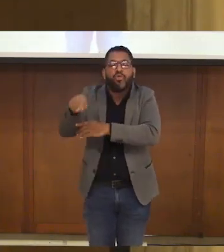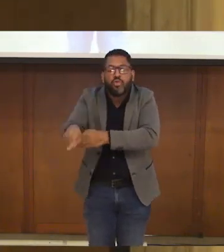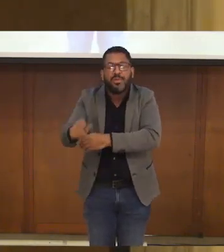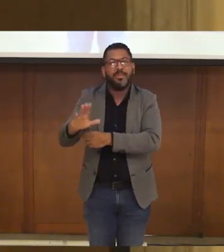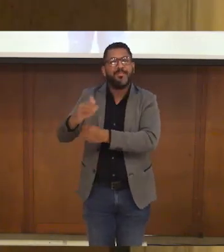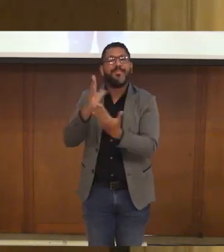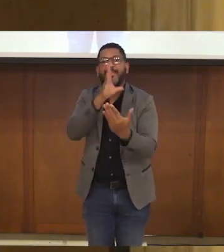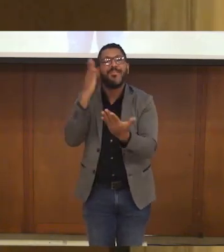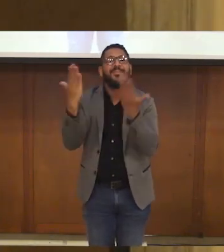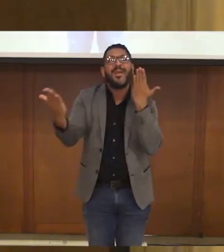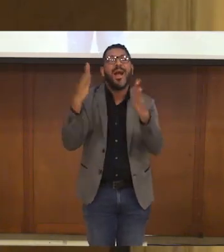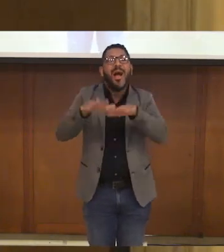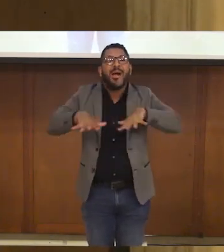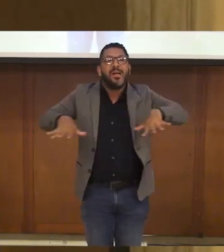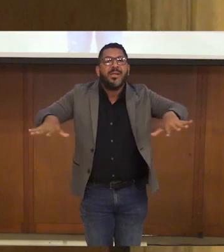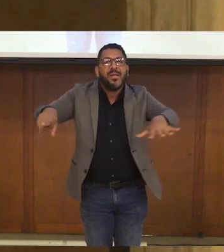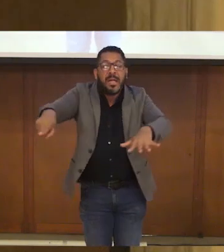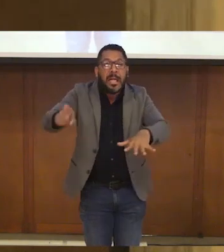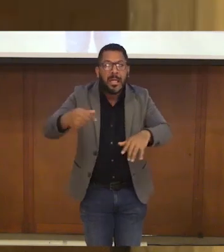Colombia rural, a esa realidad de esa Colombia